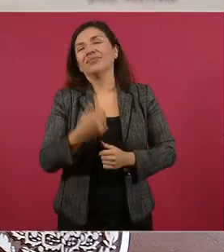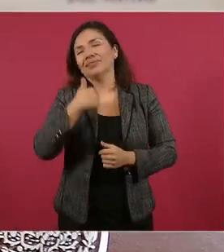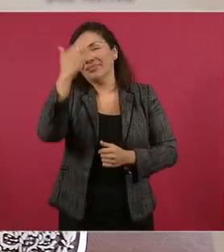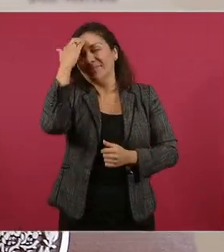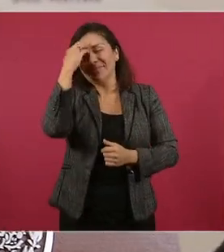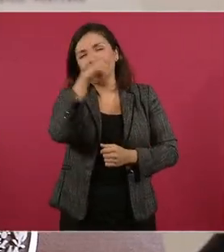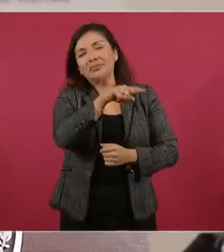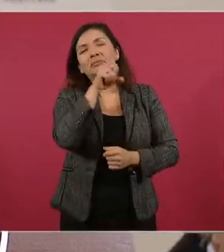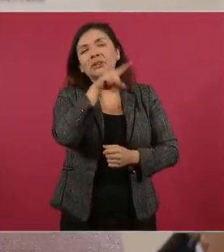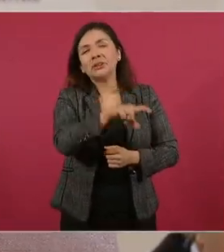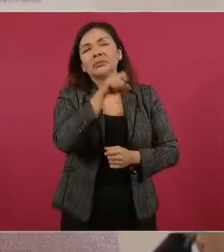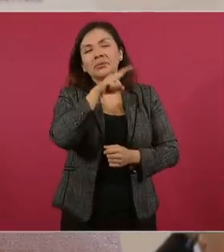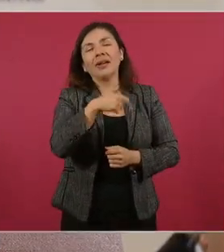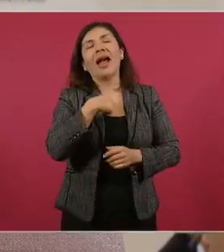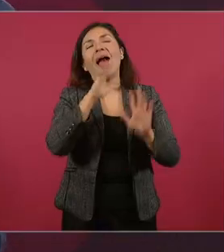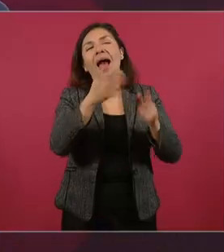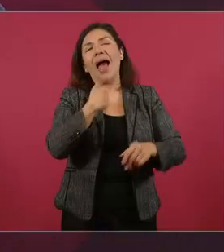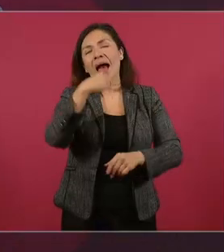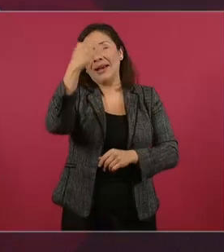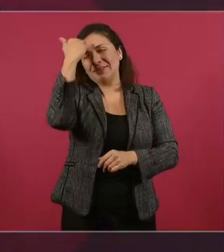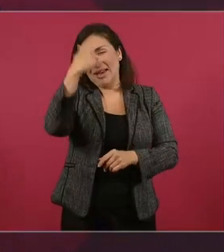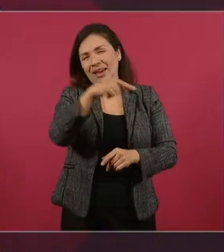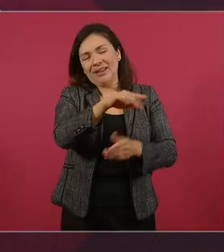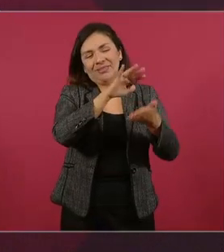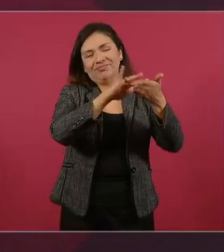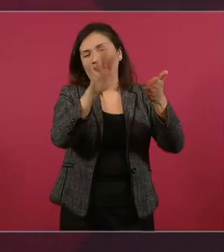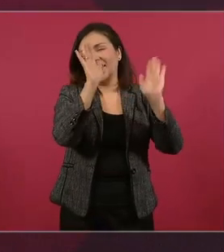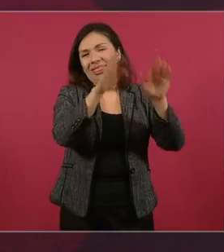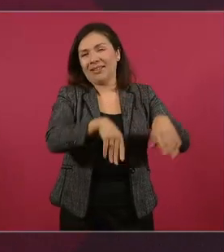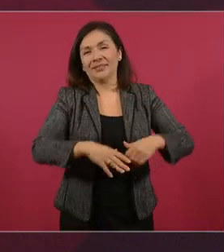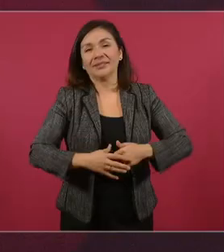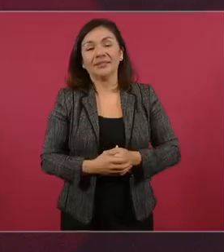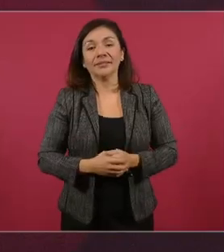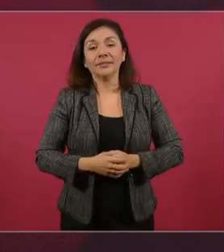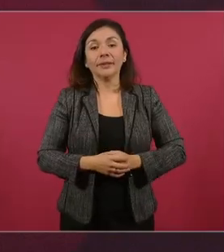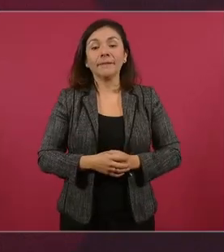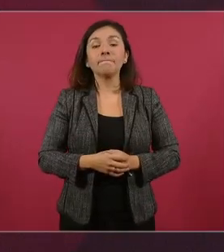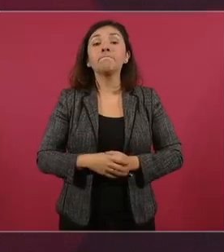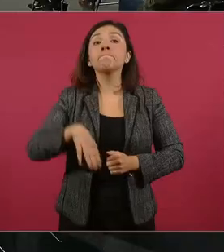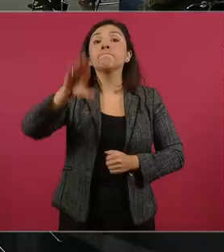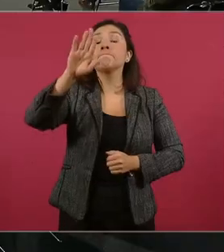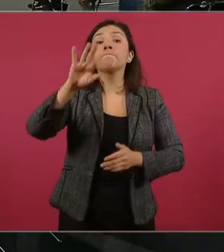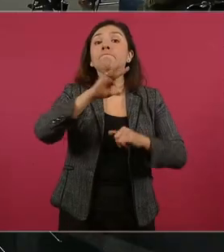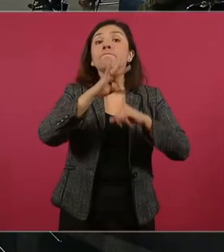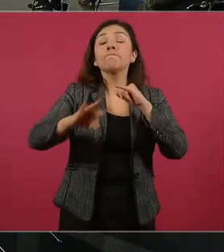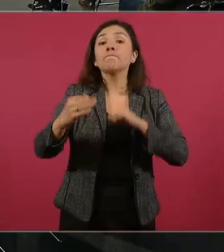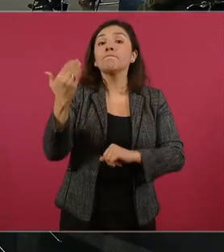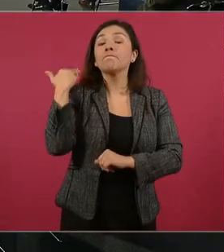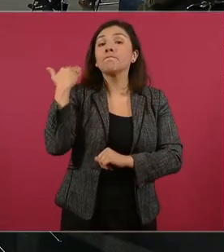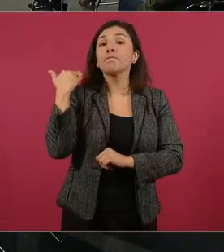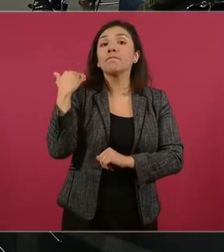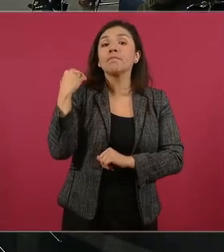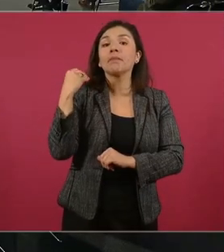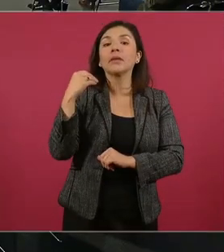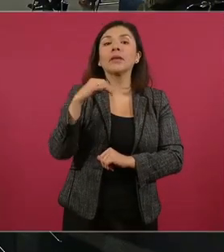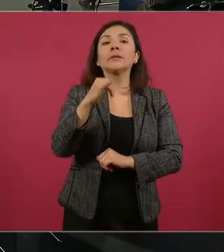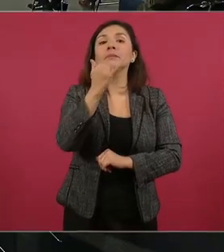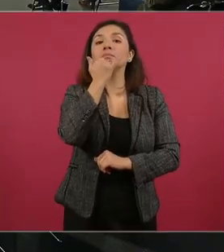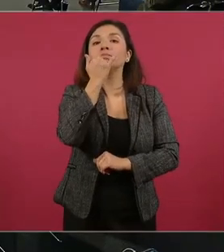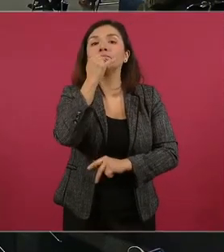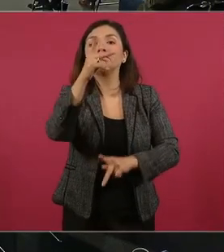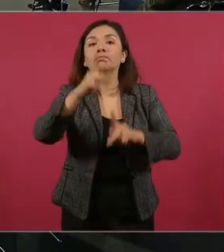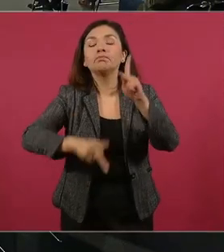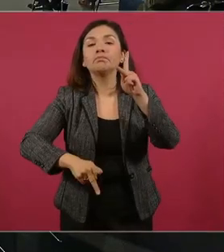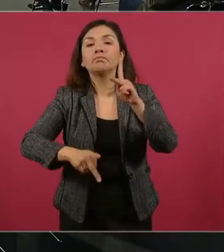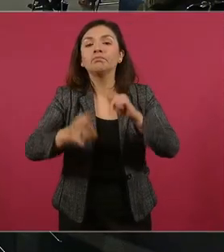predecibles, ya me imagino. Lo demás. Por último, presidente, el fin de semana pasado hablé tuve, nada más,